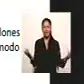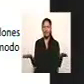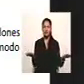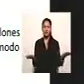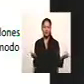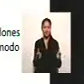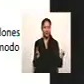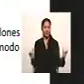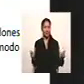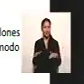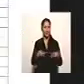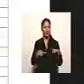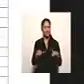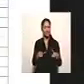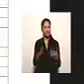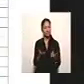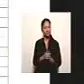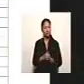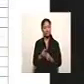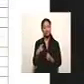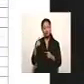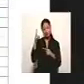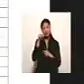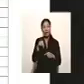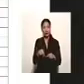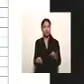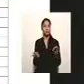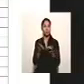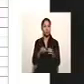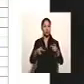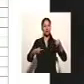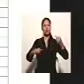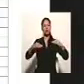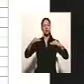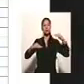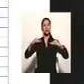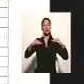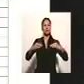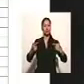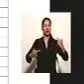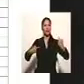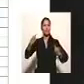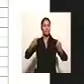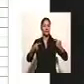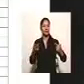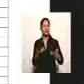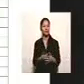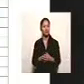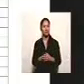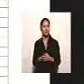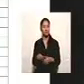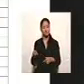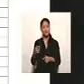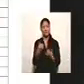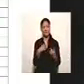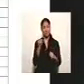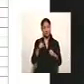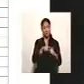preguntará, porque este debate también es de competitividad, senador Villalba, ¿pueden los